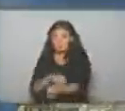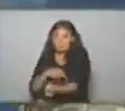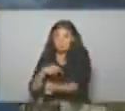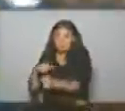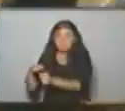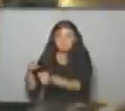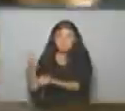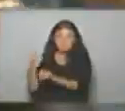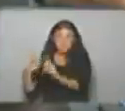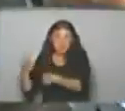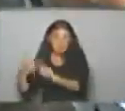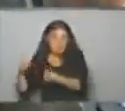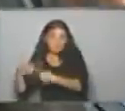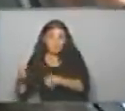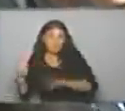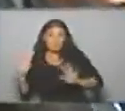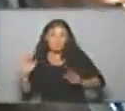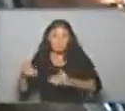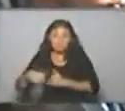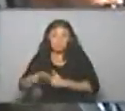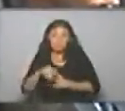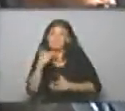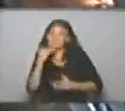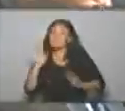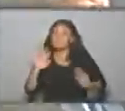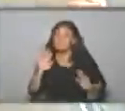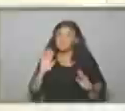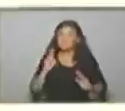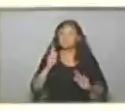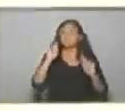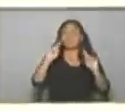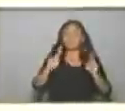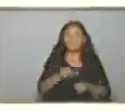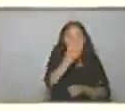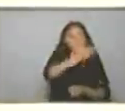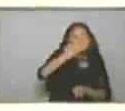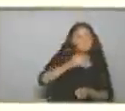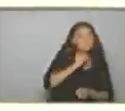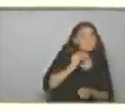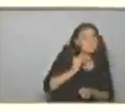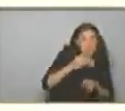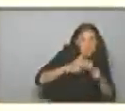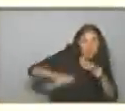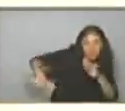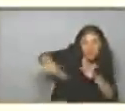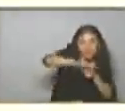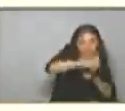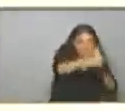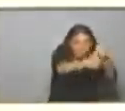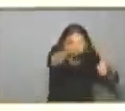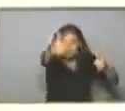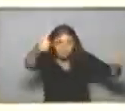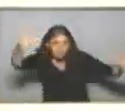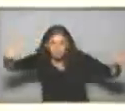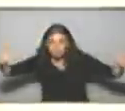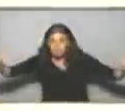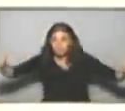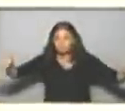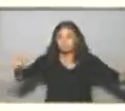seguramente cientos de sacerdotes que entrarán en los sectores de la plaza para distribuir la Eucaristía. Ab omnium malis,